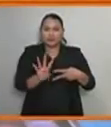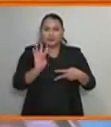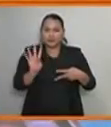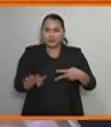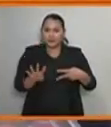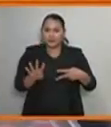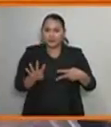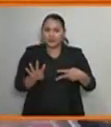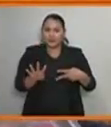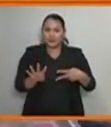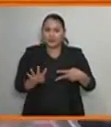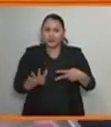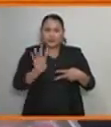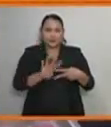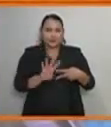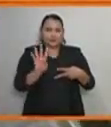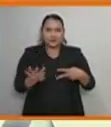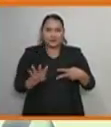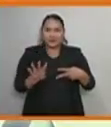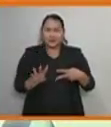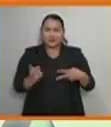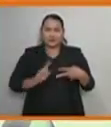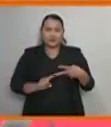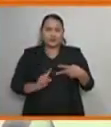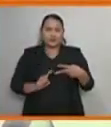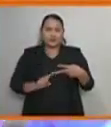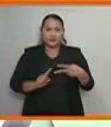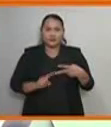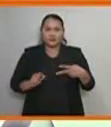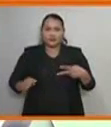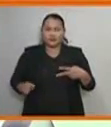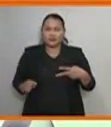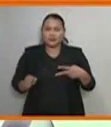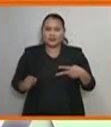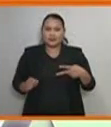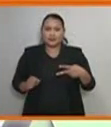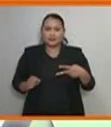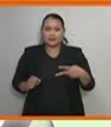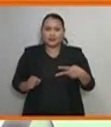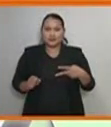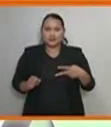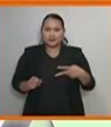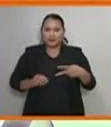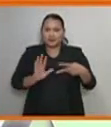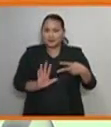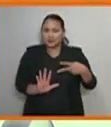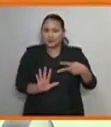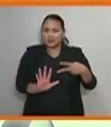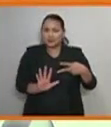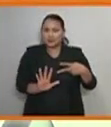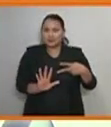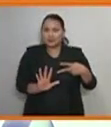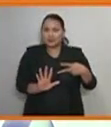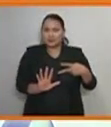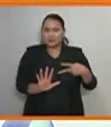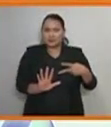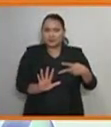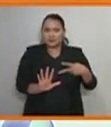4, primer número ganador. 44, segundo número premiado, primer dígito. 5, siguiente dígito.